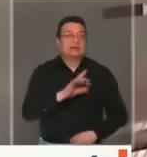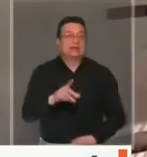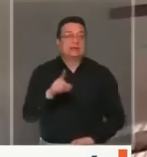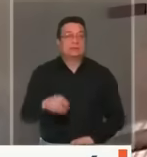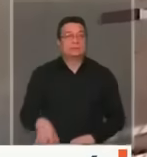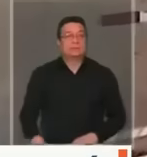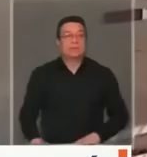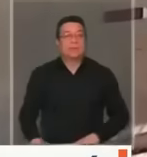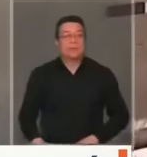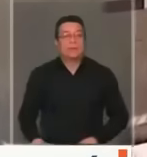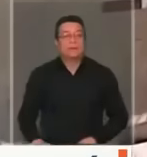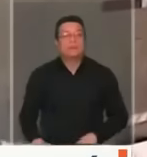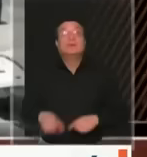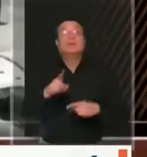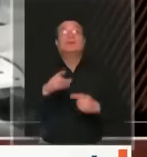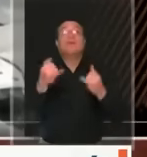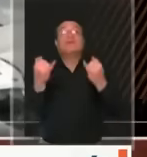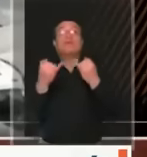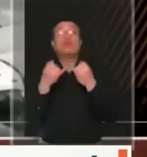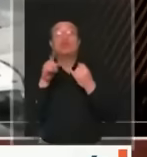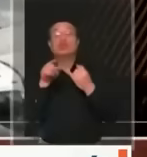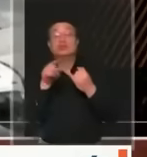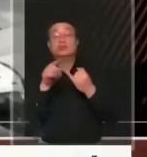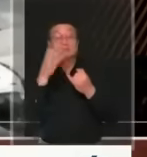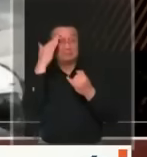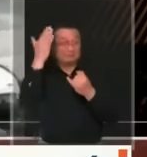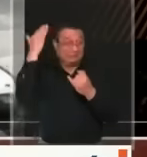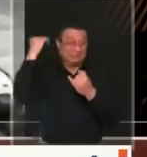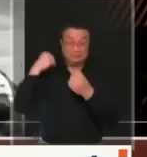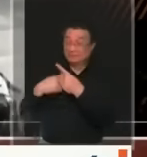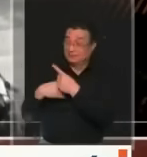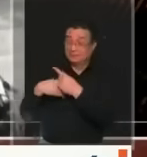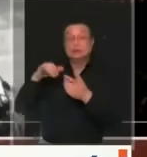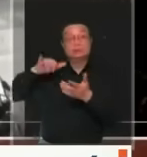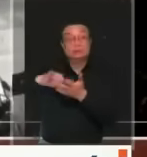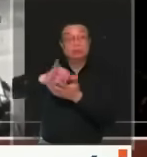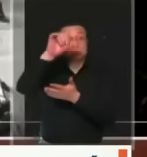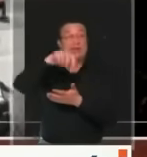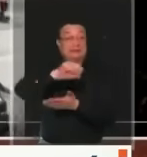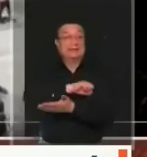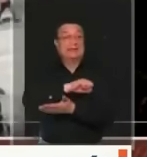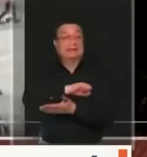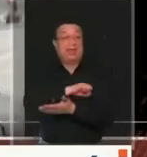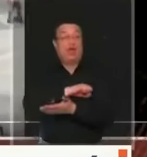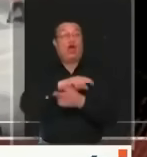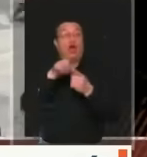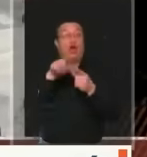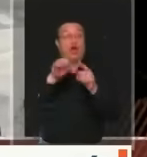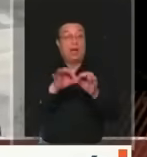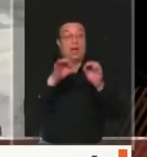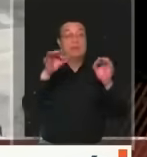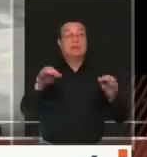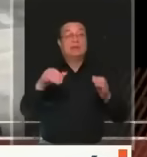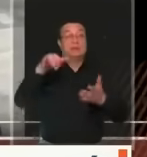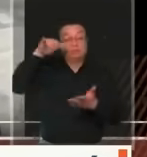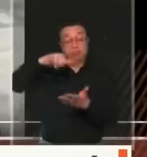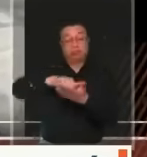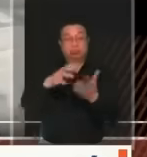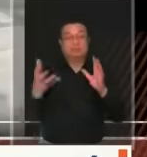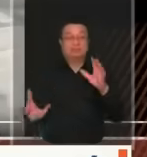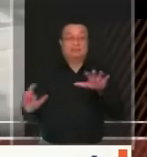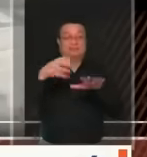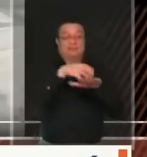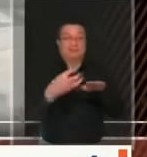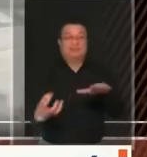Vamos con Omar Gómez en la información policial. Sí, estamos acá justamente en el aeropuerto de Santiago, específicamente en el terminal de carga del